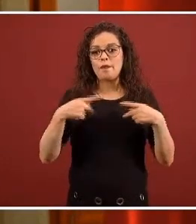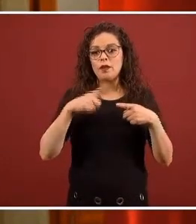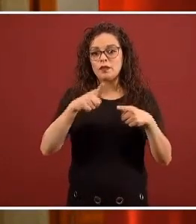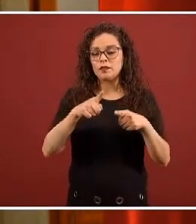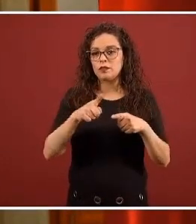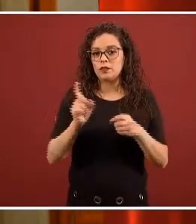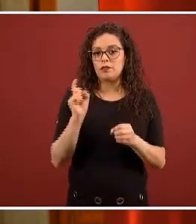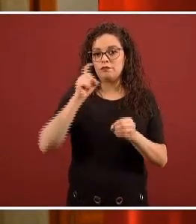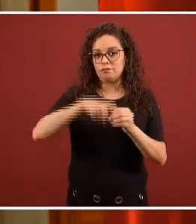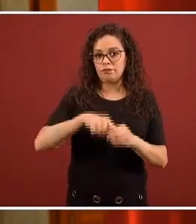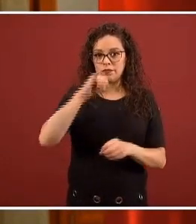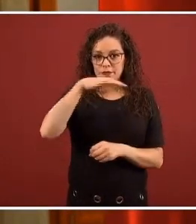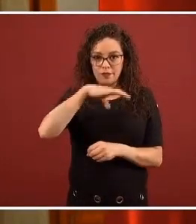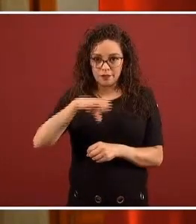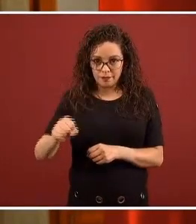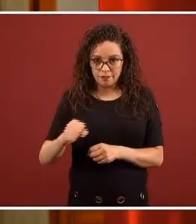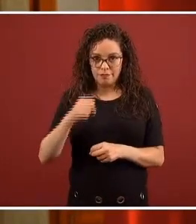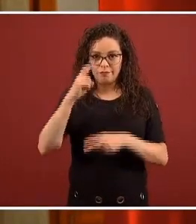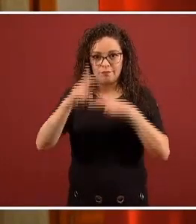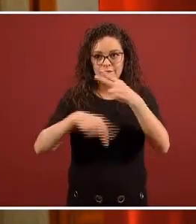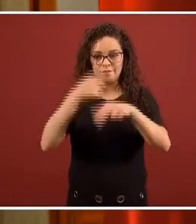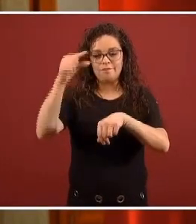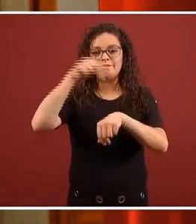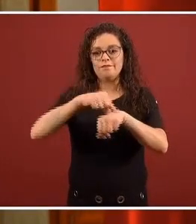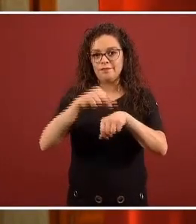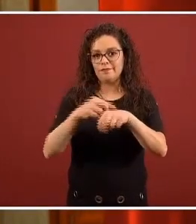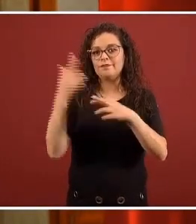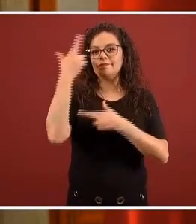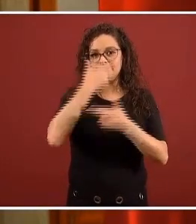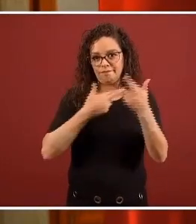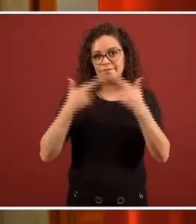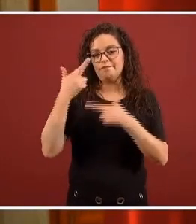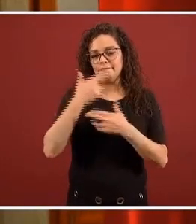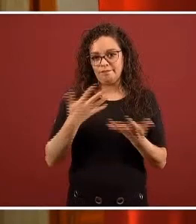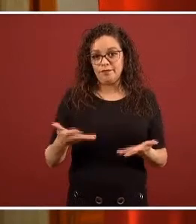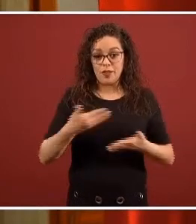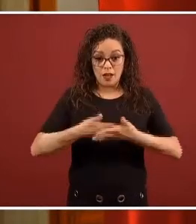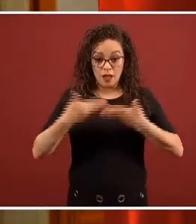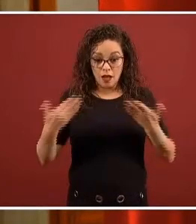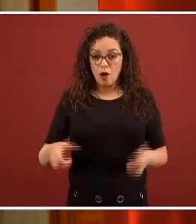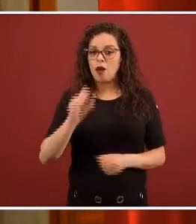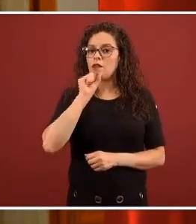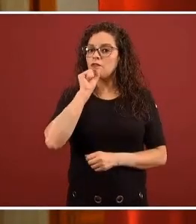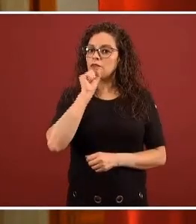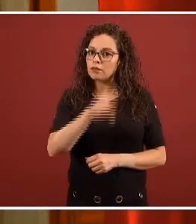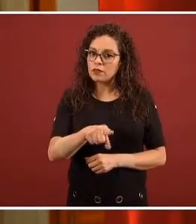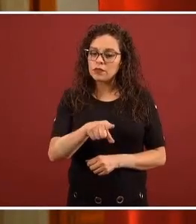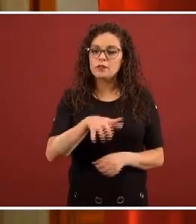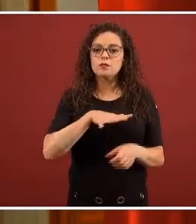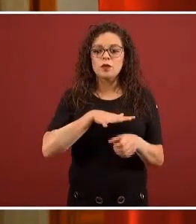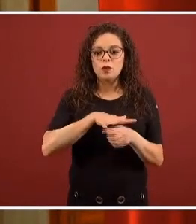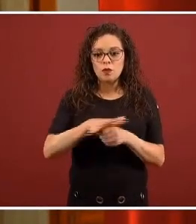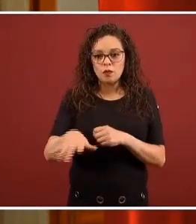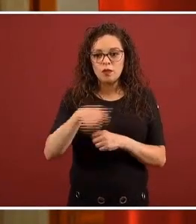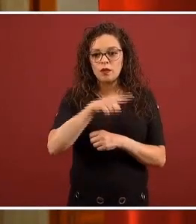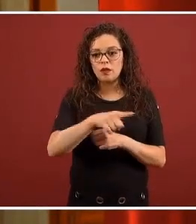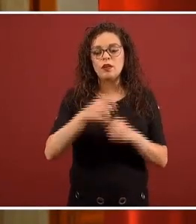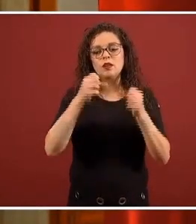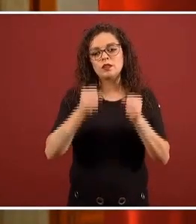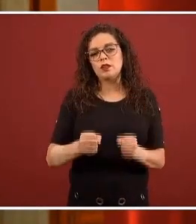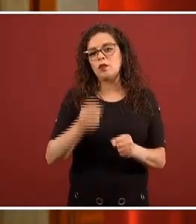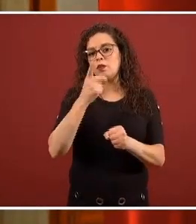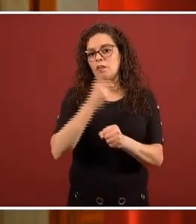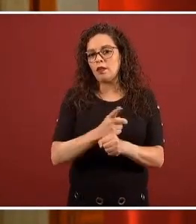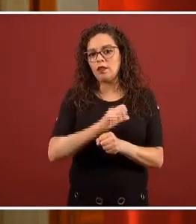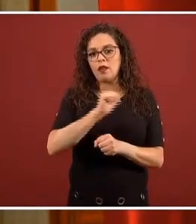nuestra prioridad. Y hoy por hoy también nuestra prioridad es la seguridad de nuestros